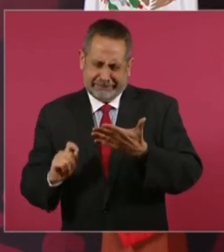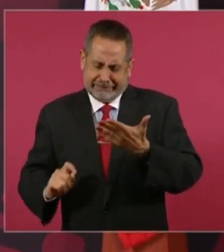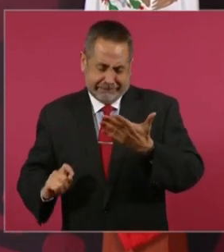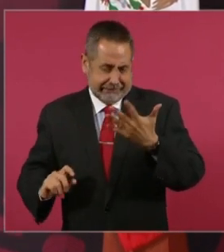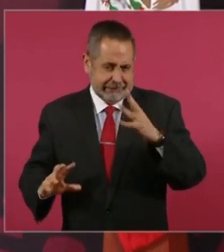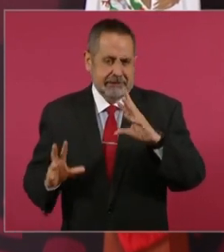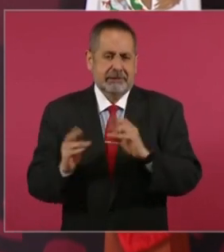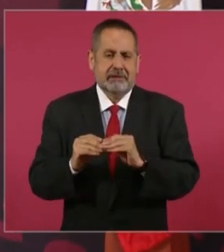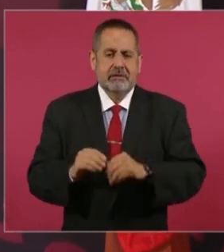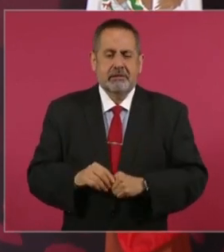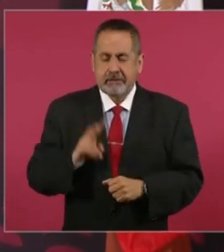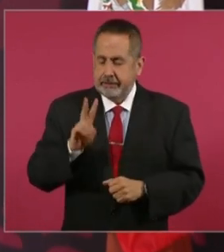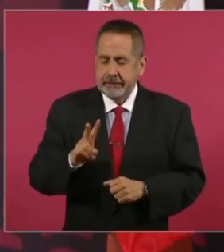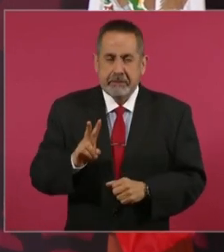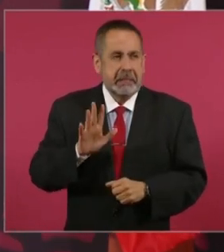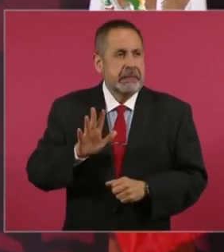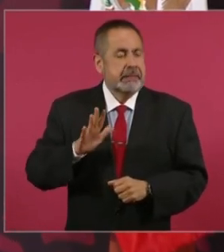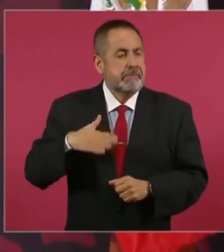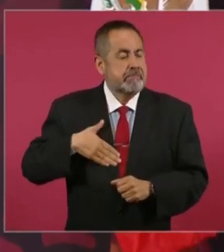es un milagro,